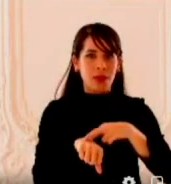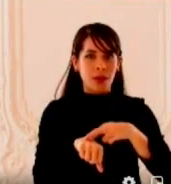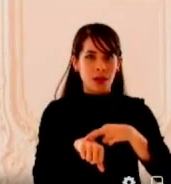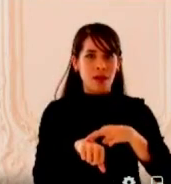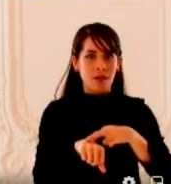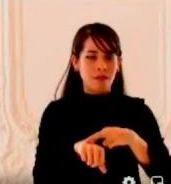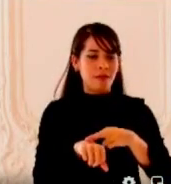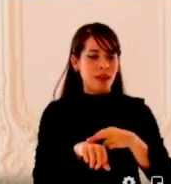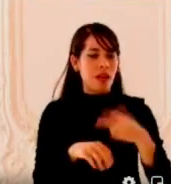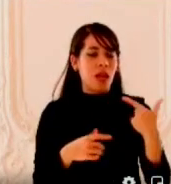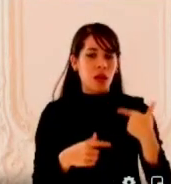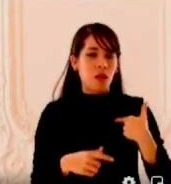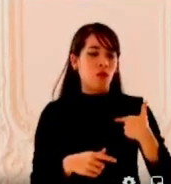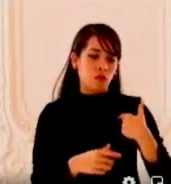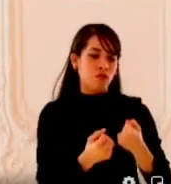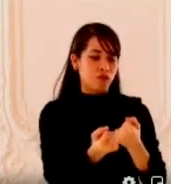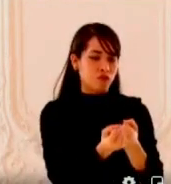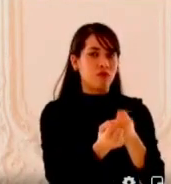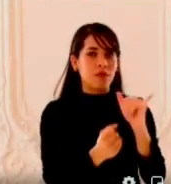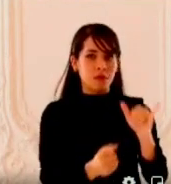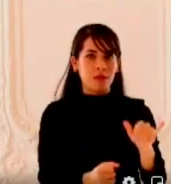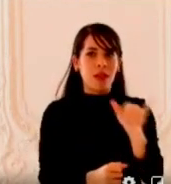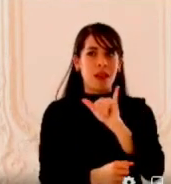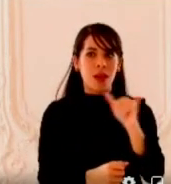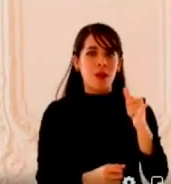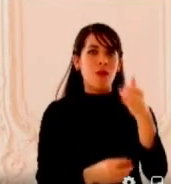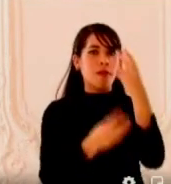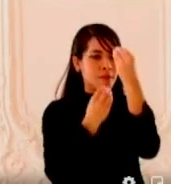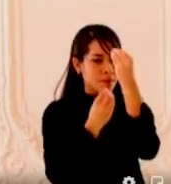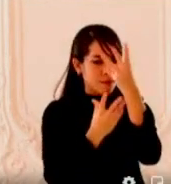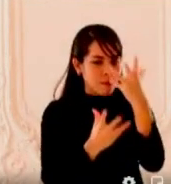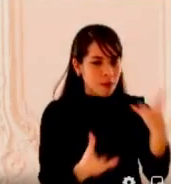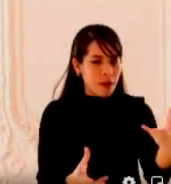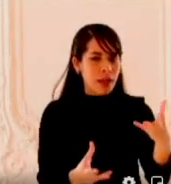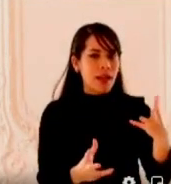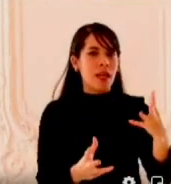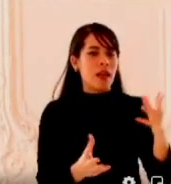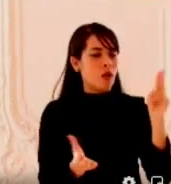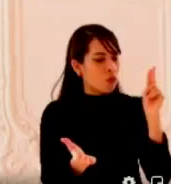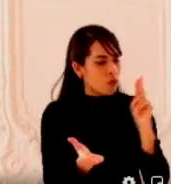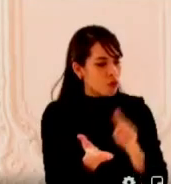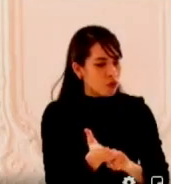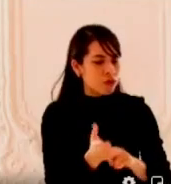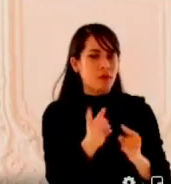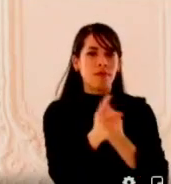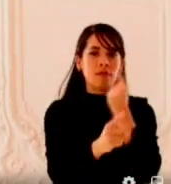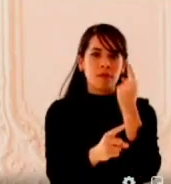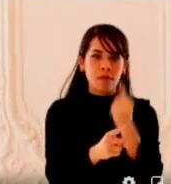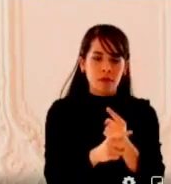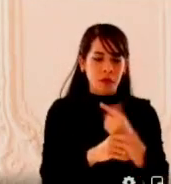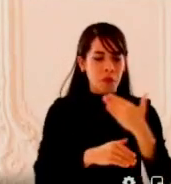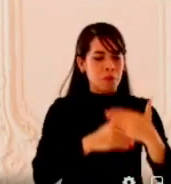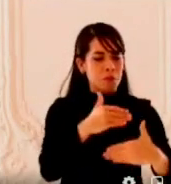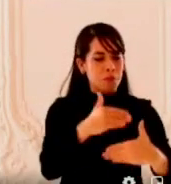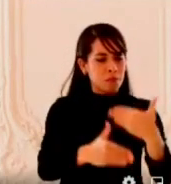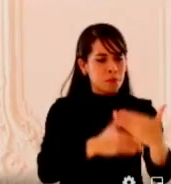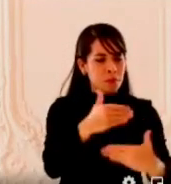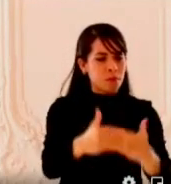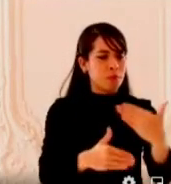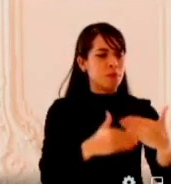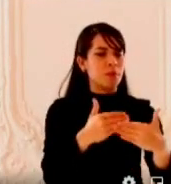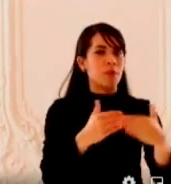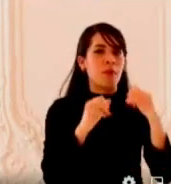esa P3. He expresado que quiero revisar bien el contrato, así se ha dicho en el proceso de la transición,